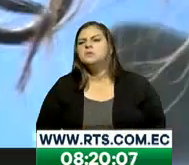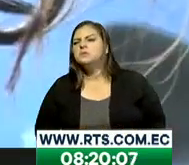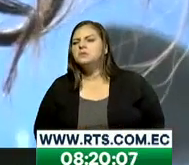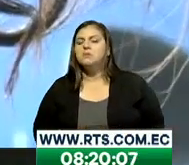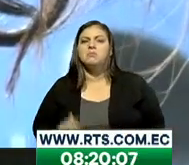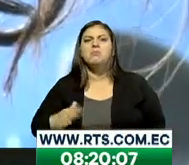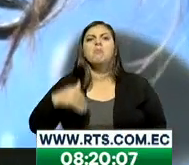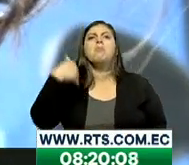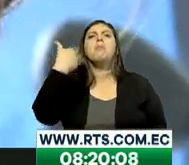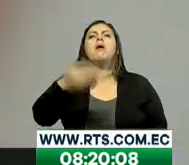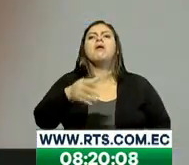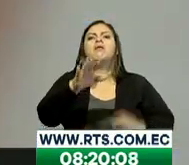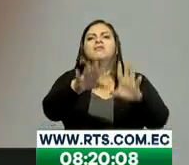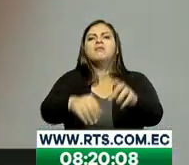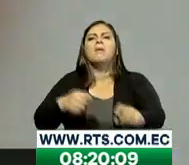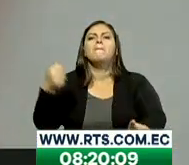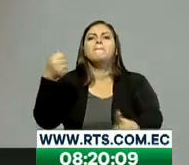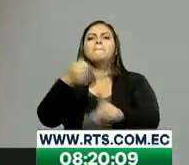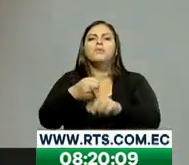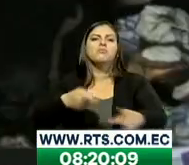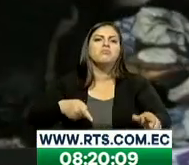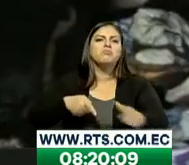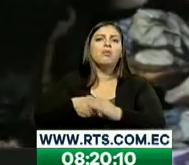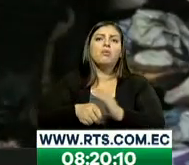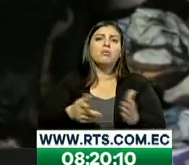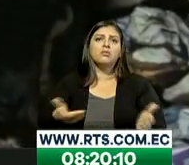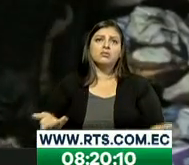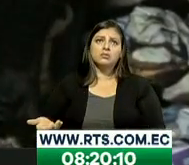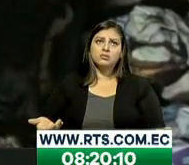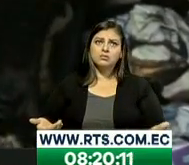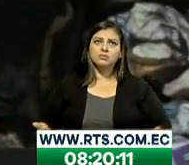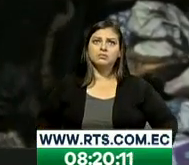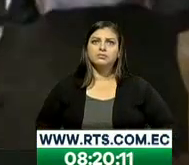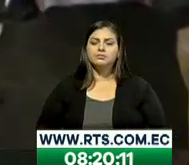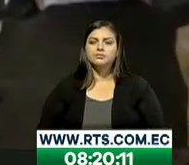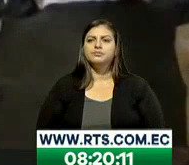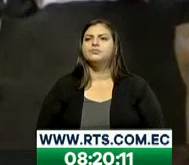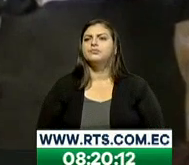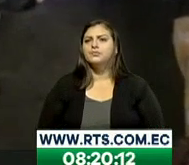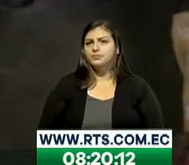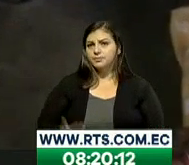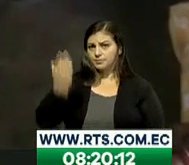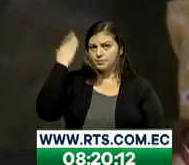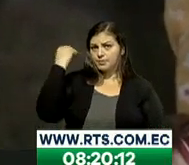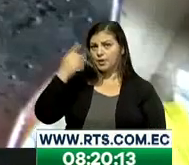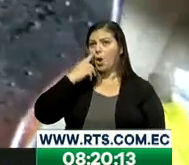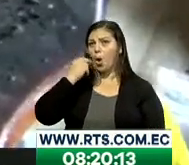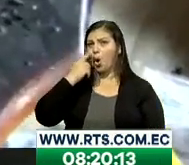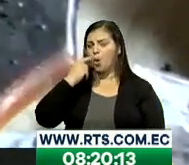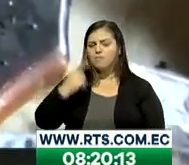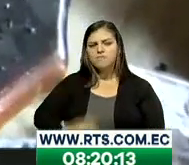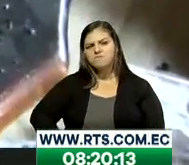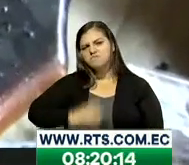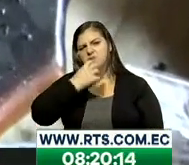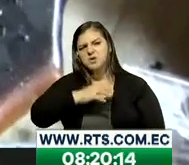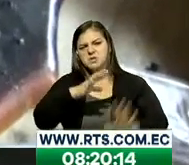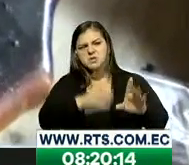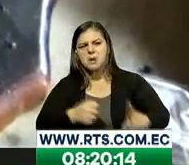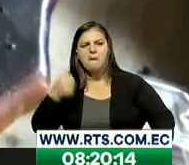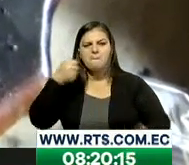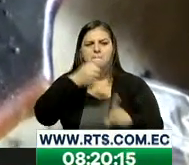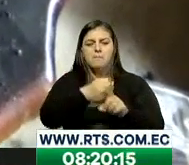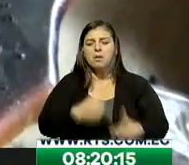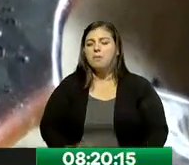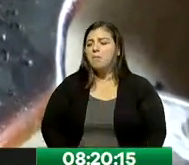evitar. Ella también abandonó una denuncia anterior ante la promesa de que no habrían más golpes, y ahora no es solo que le quemaron sus